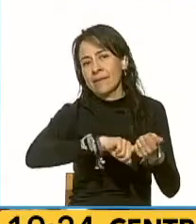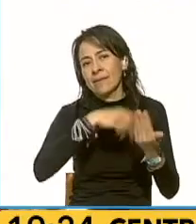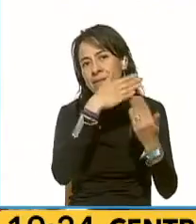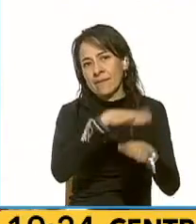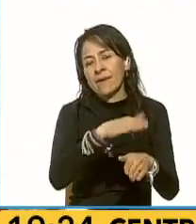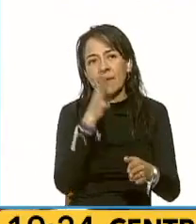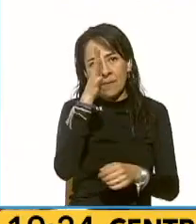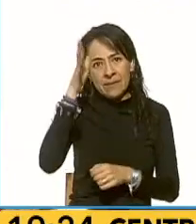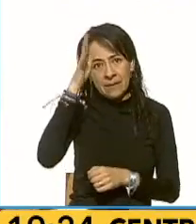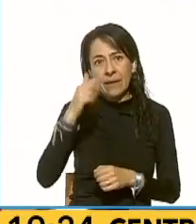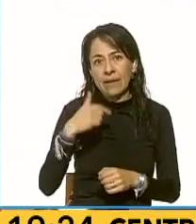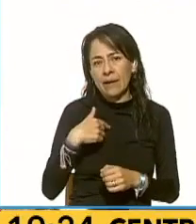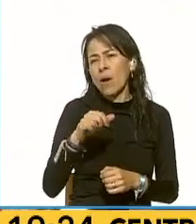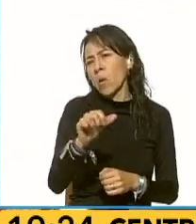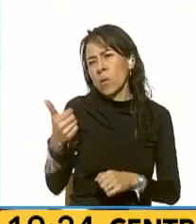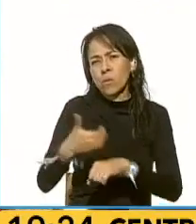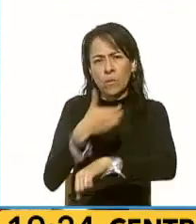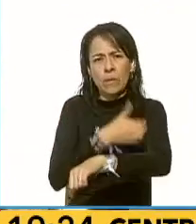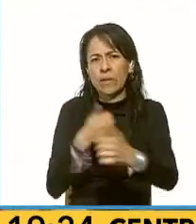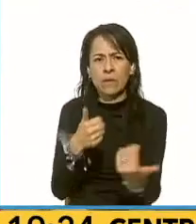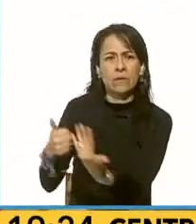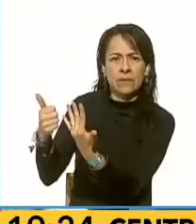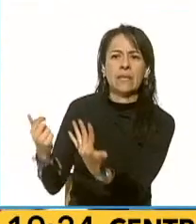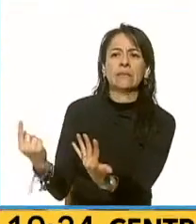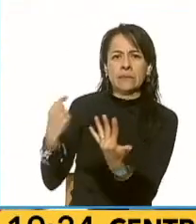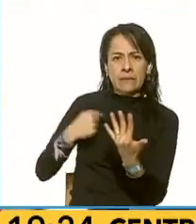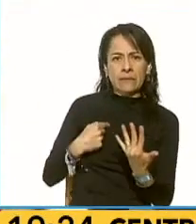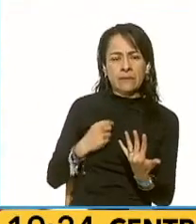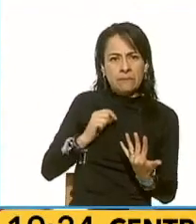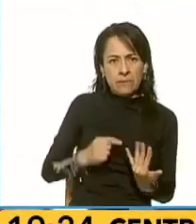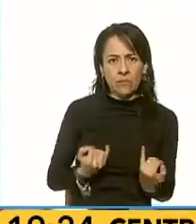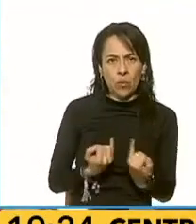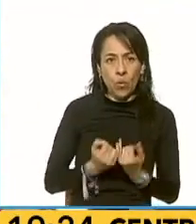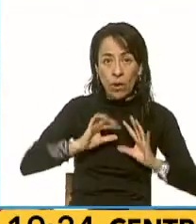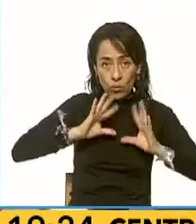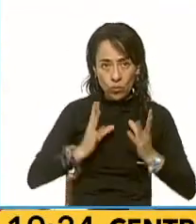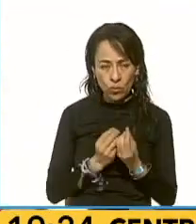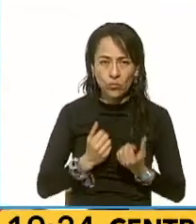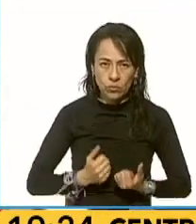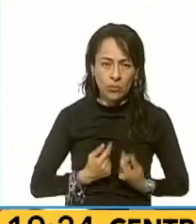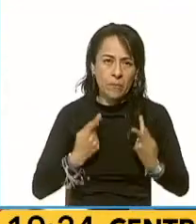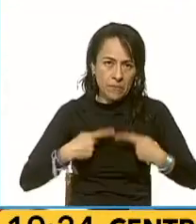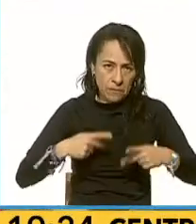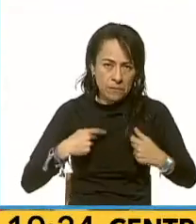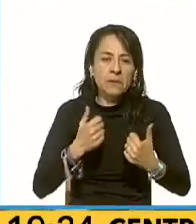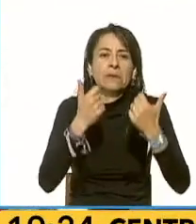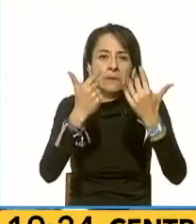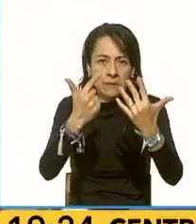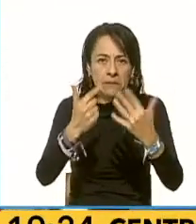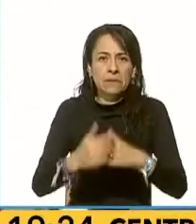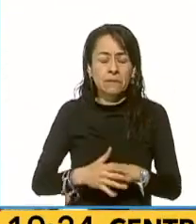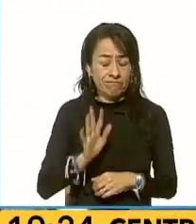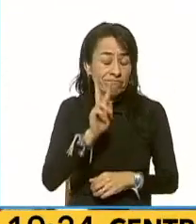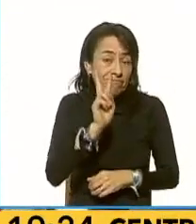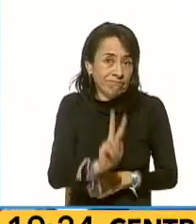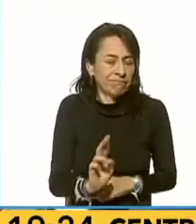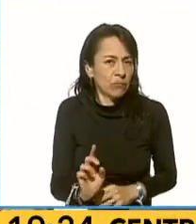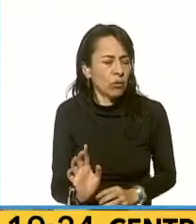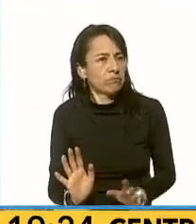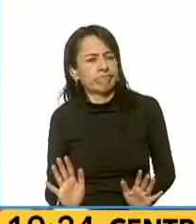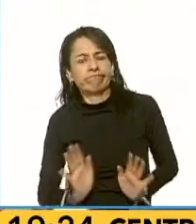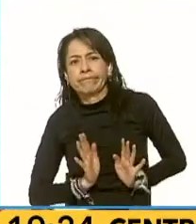6 compañeros más y yo, ¿no? Porque los demandados somos 7 personas. Entonces sí, un poco sorprende pues que se